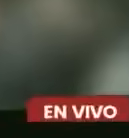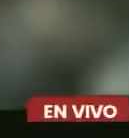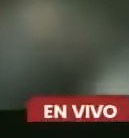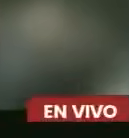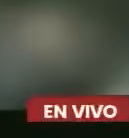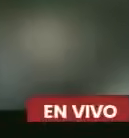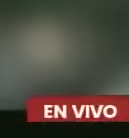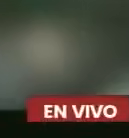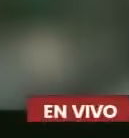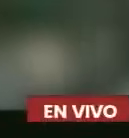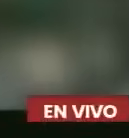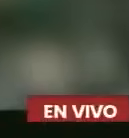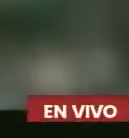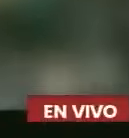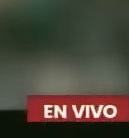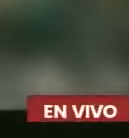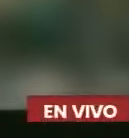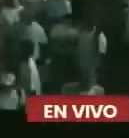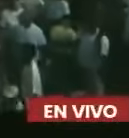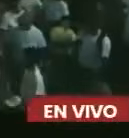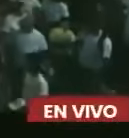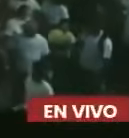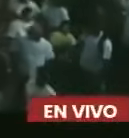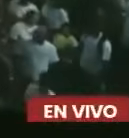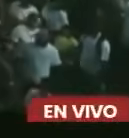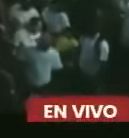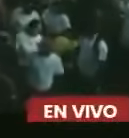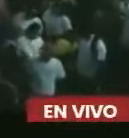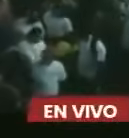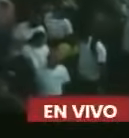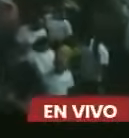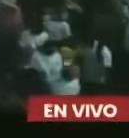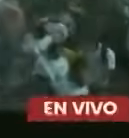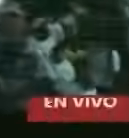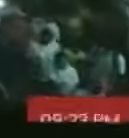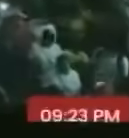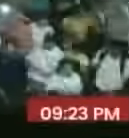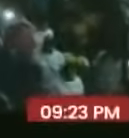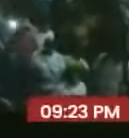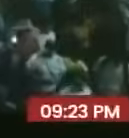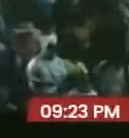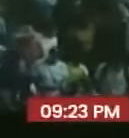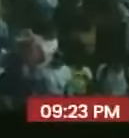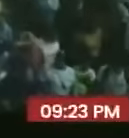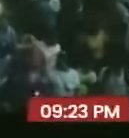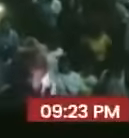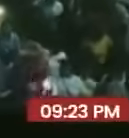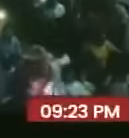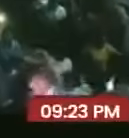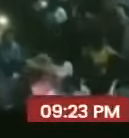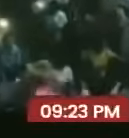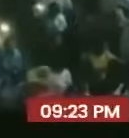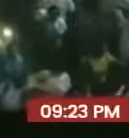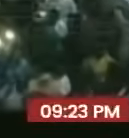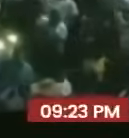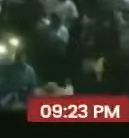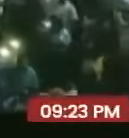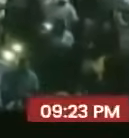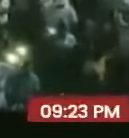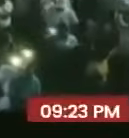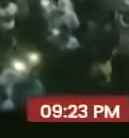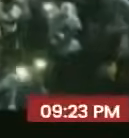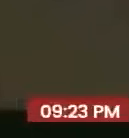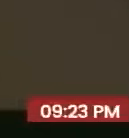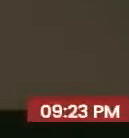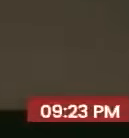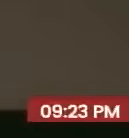El sol de Venezuela nace en el Esequibo. Que sí, que sí, que sí, que sí, que sí,